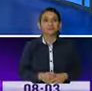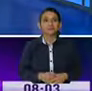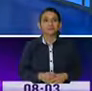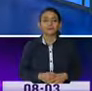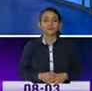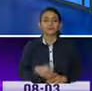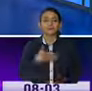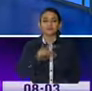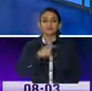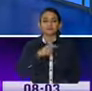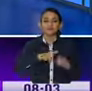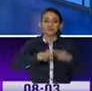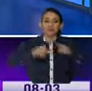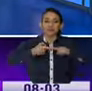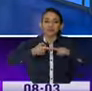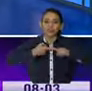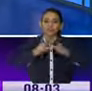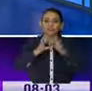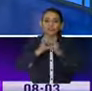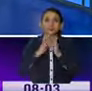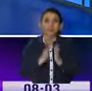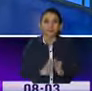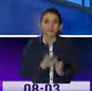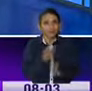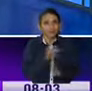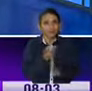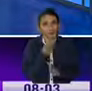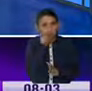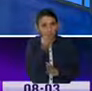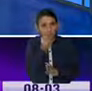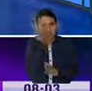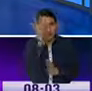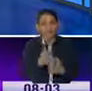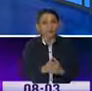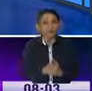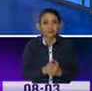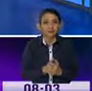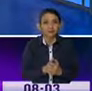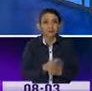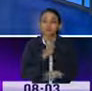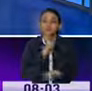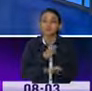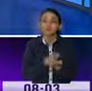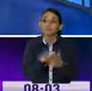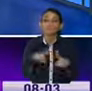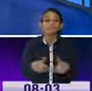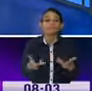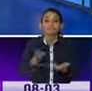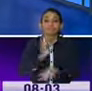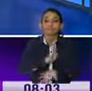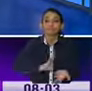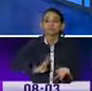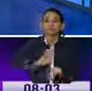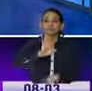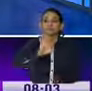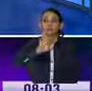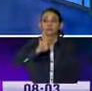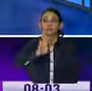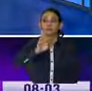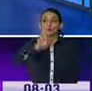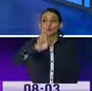Hola, ¿qué tal, amigos televidentes? Mi querida Vero, Roberto, muy buenos días. En efecto, nosotros nos encontramos aquí en el barrio de Turubamba, Monjas